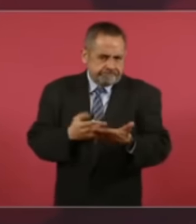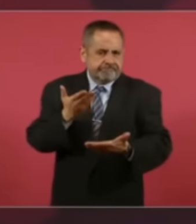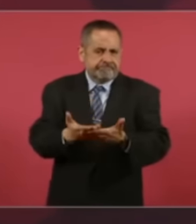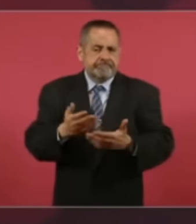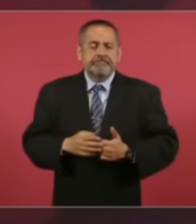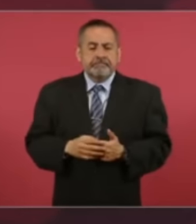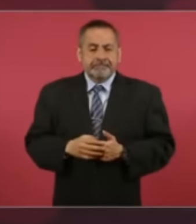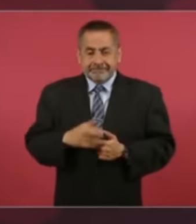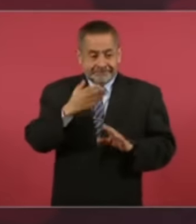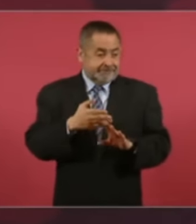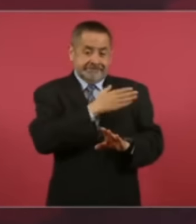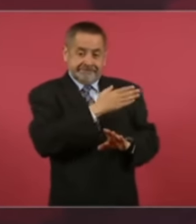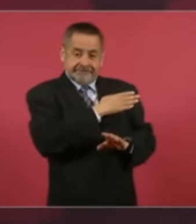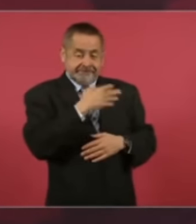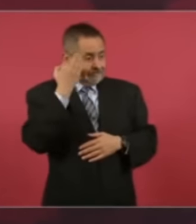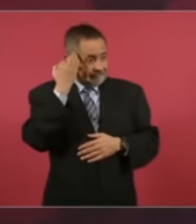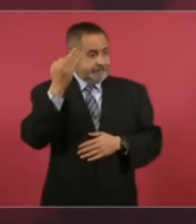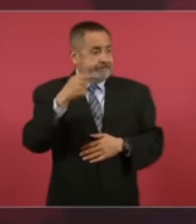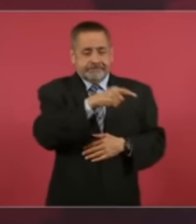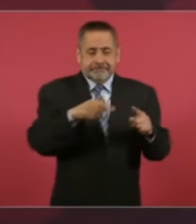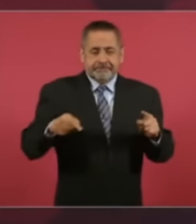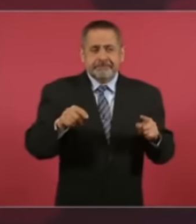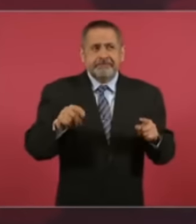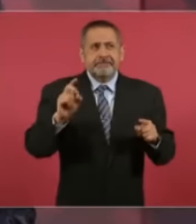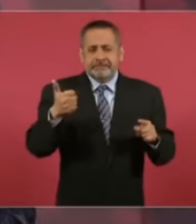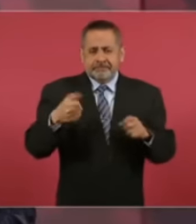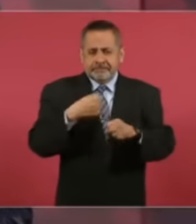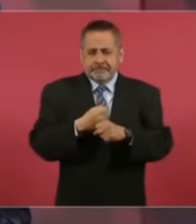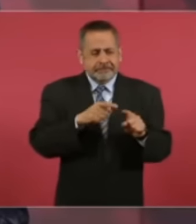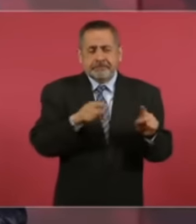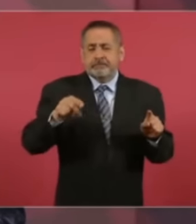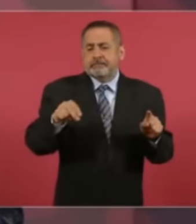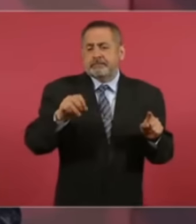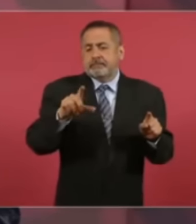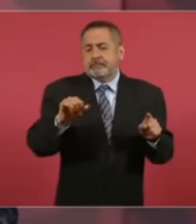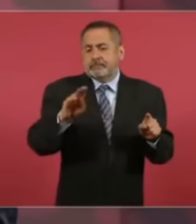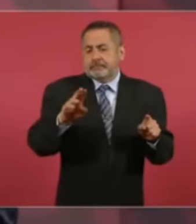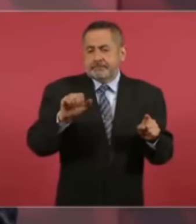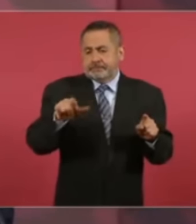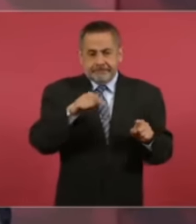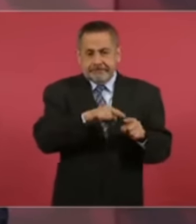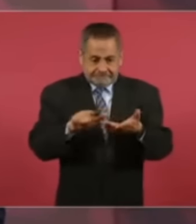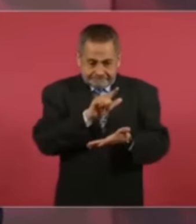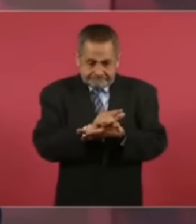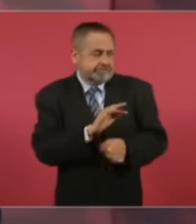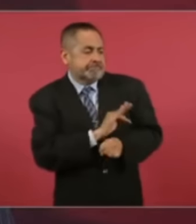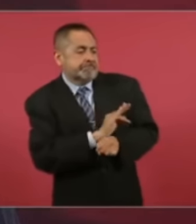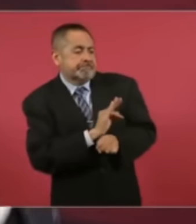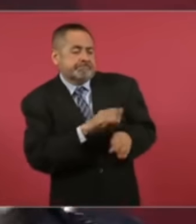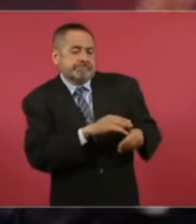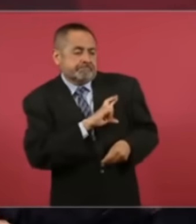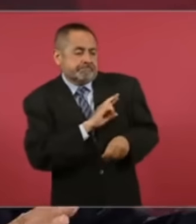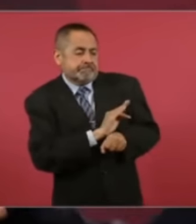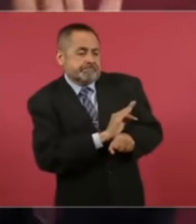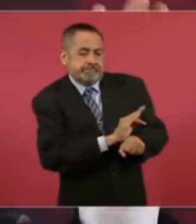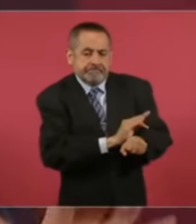Reformas que se hicieron en el periodo neoliberal en los últimos 36 años para favorecer solo a particulares. Pero no